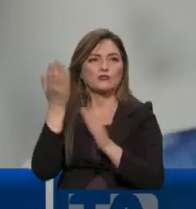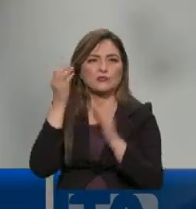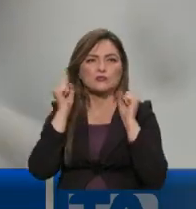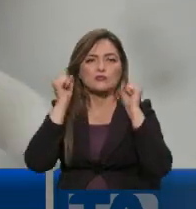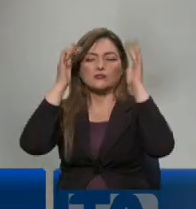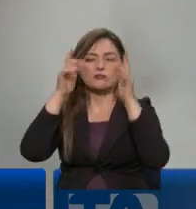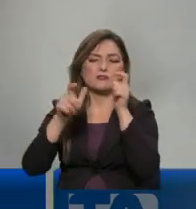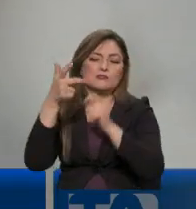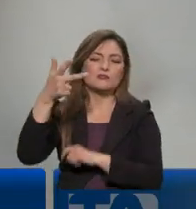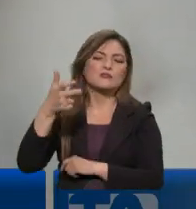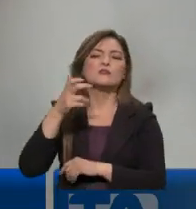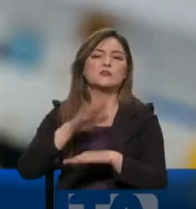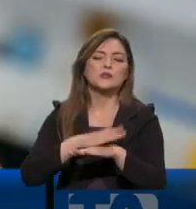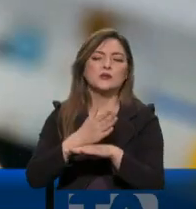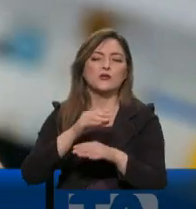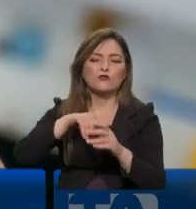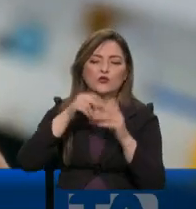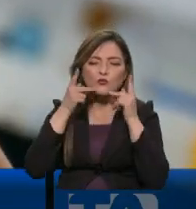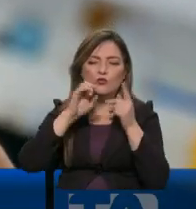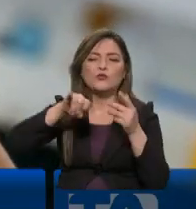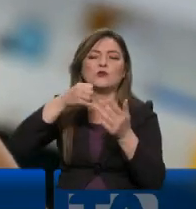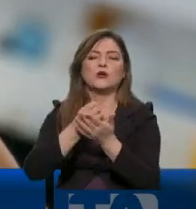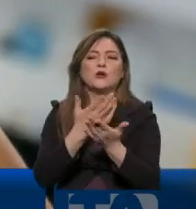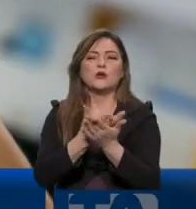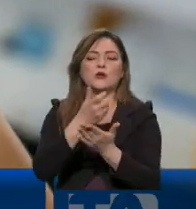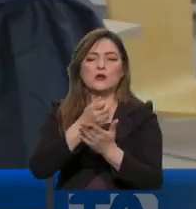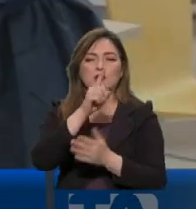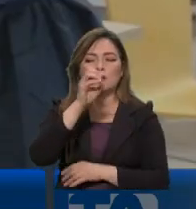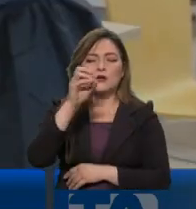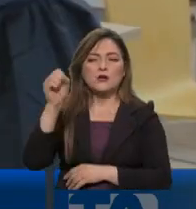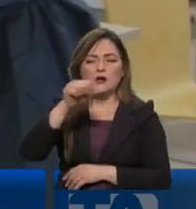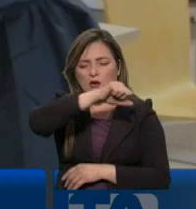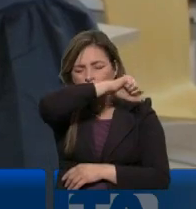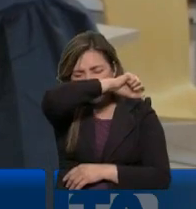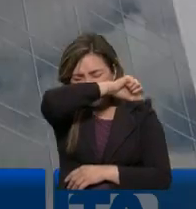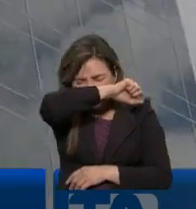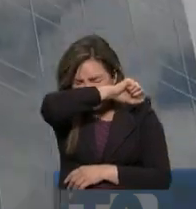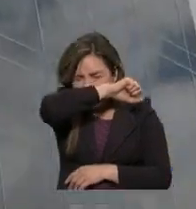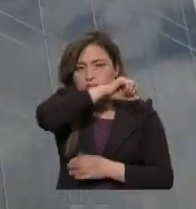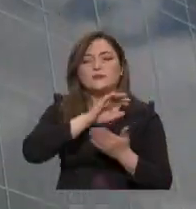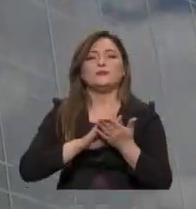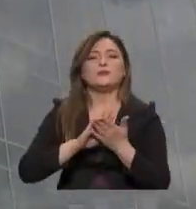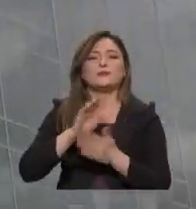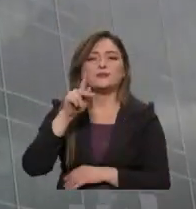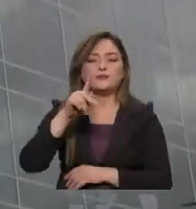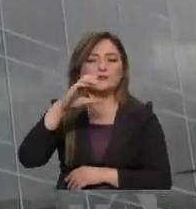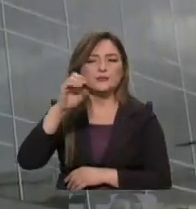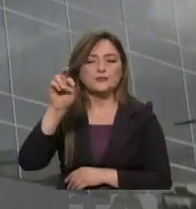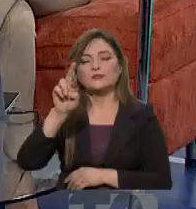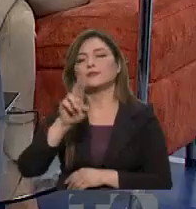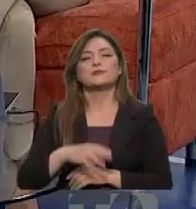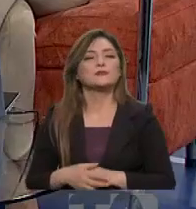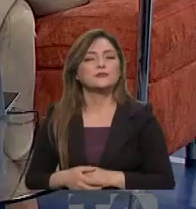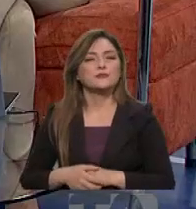Yunda y 13 personas más por supuesto peculado en la compra de 100.000 pruebas PCR. Helen Quiñones, 24